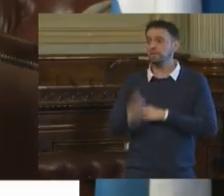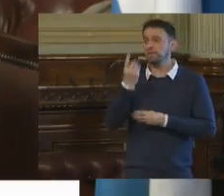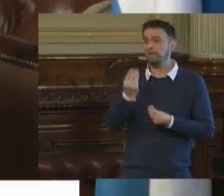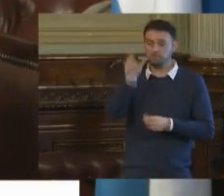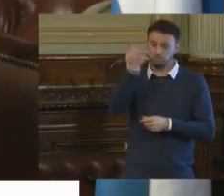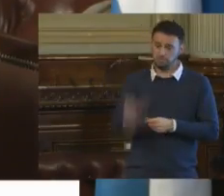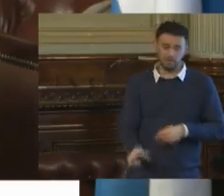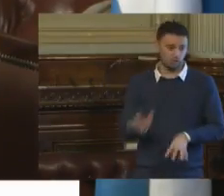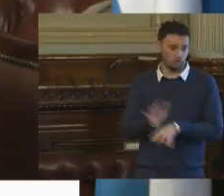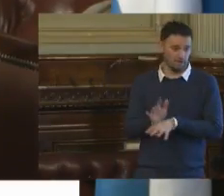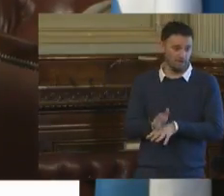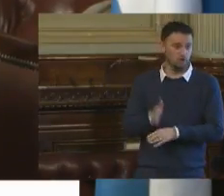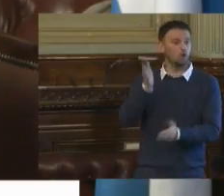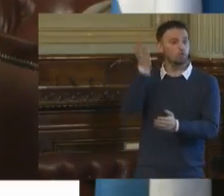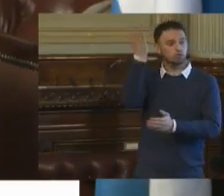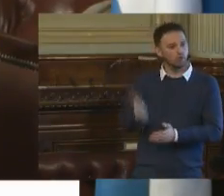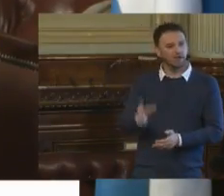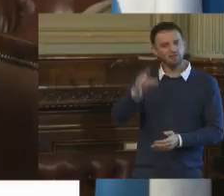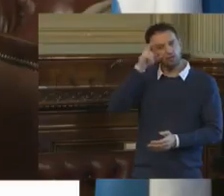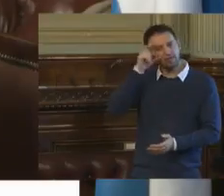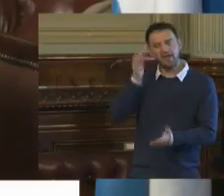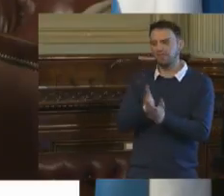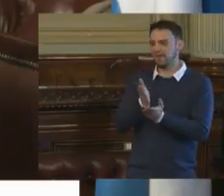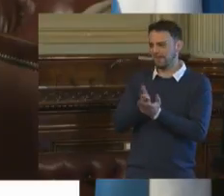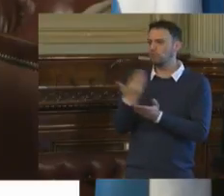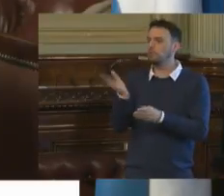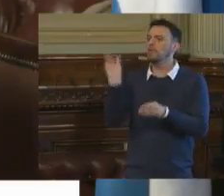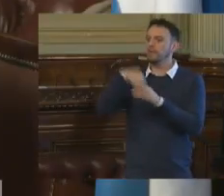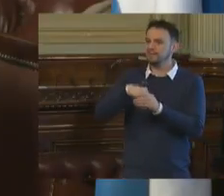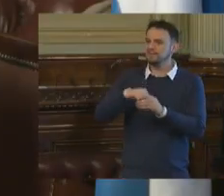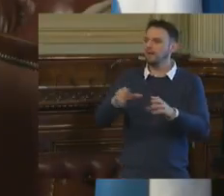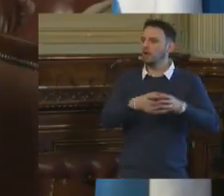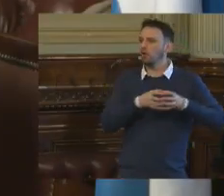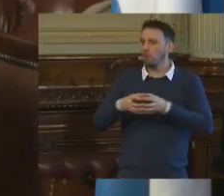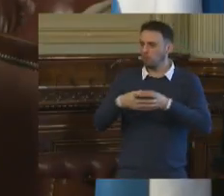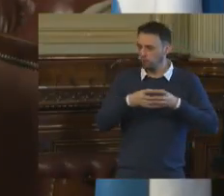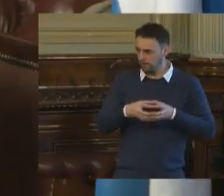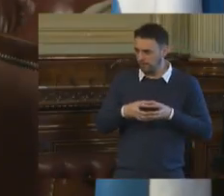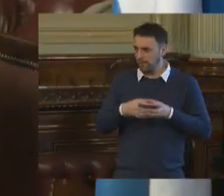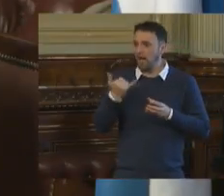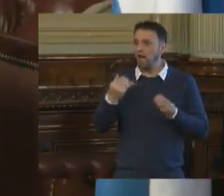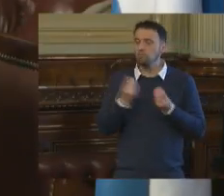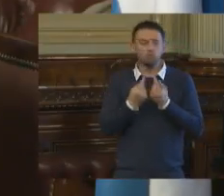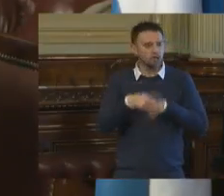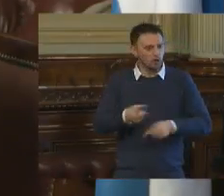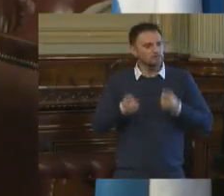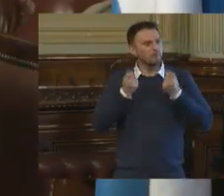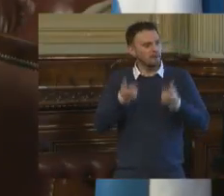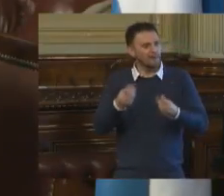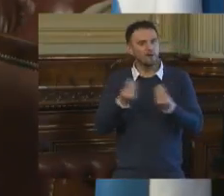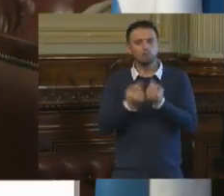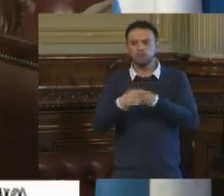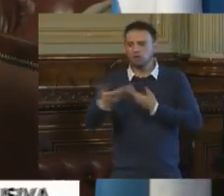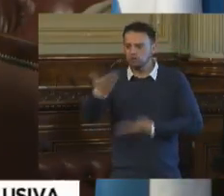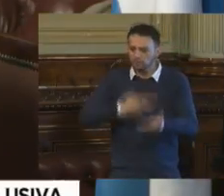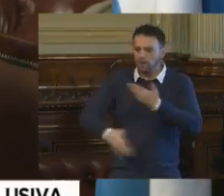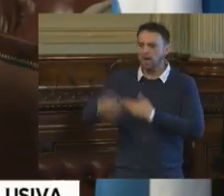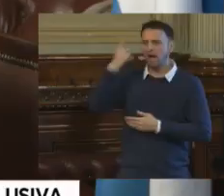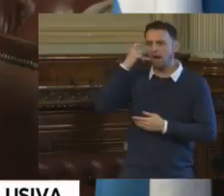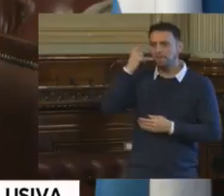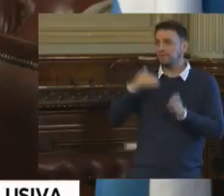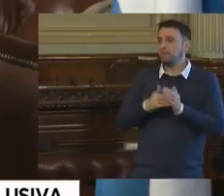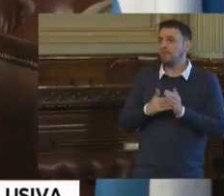una persona como un sujeto de derechos y como un miembro activo de la comunidad que tiene mucho para aportar desde